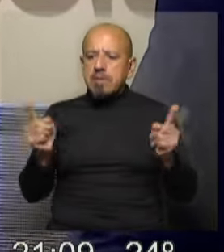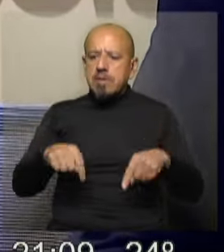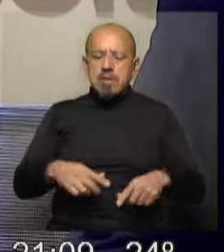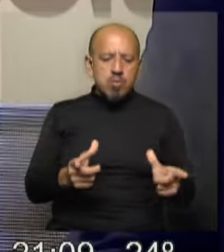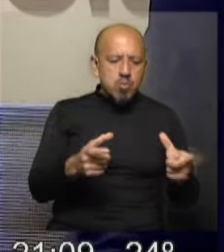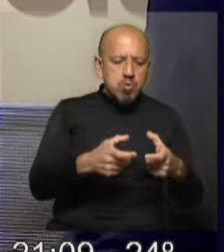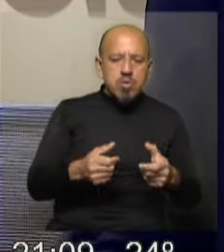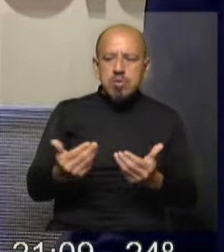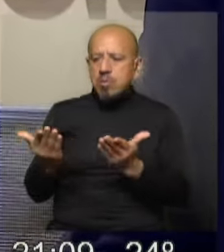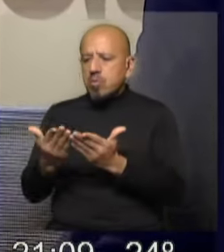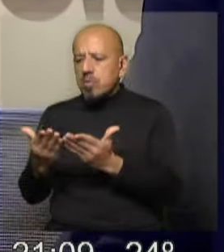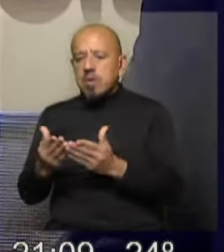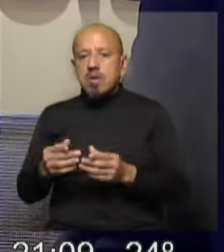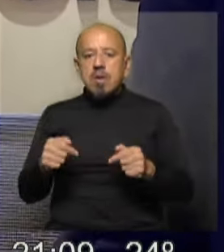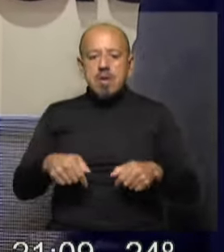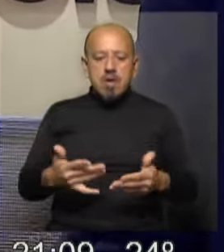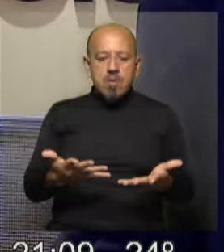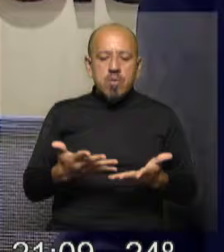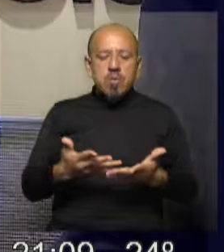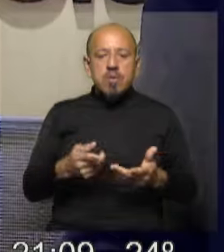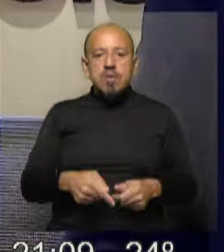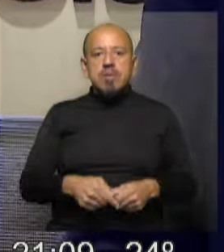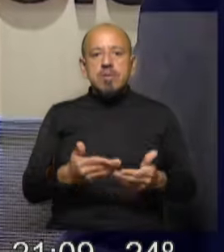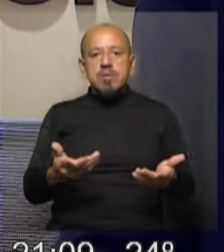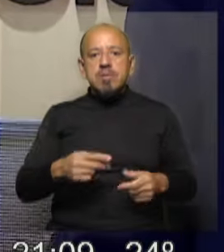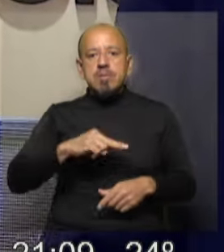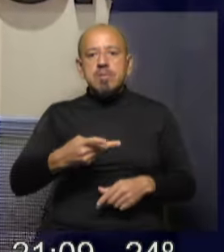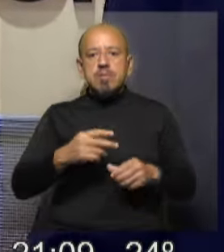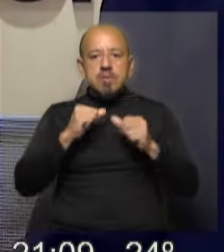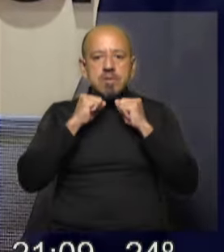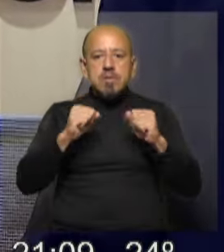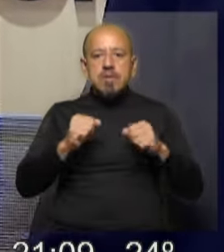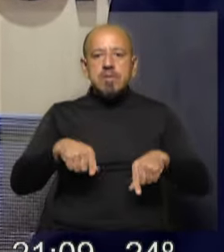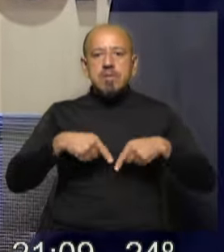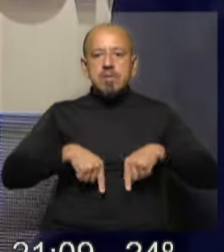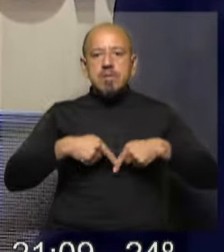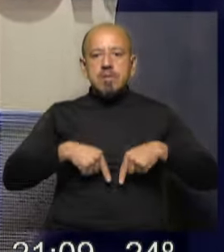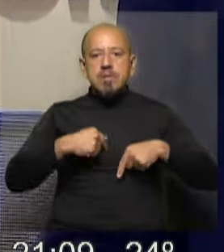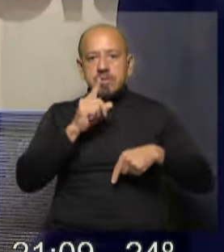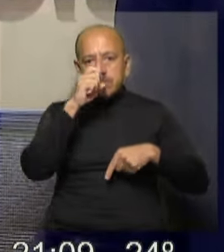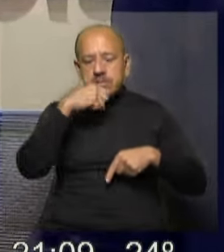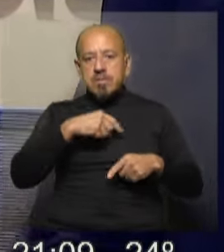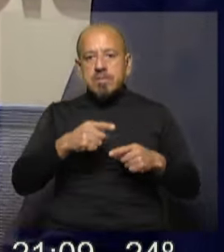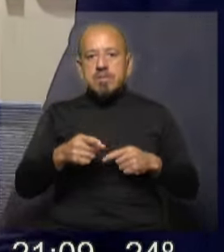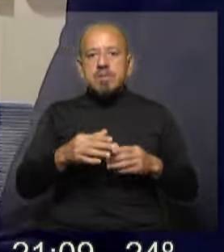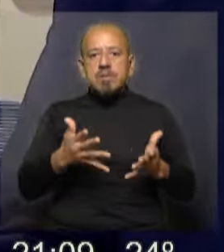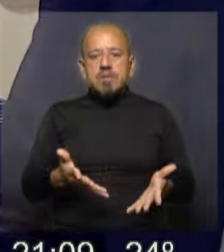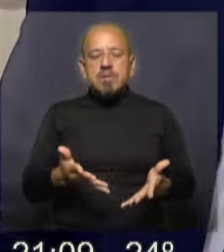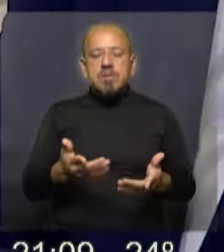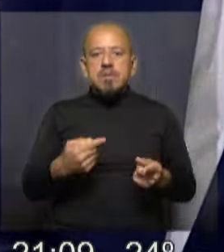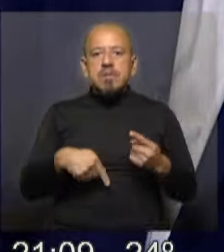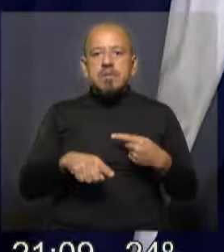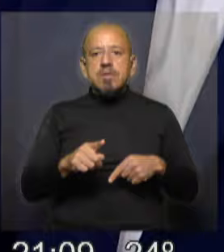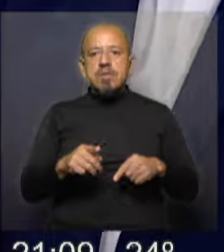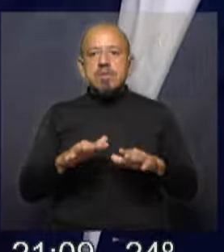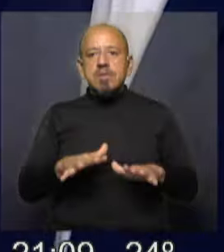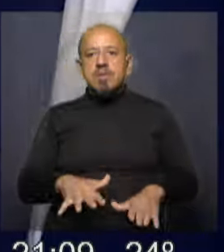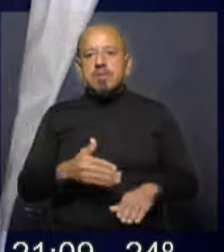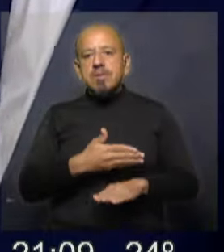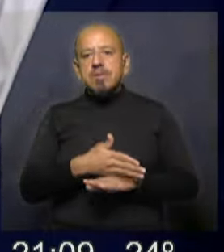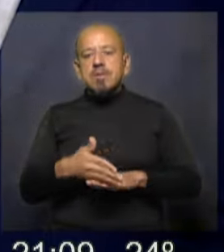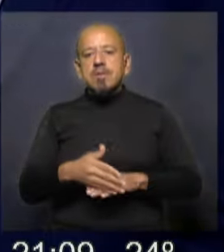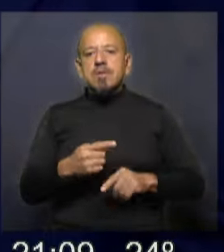reuniones. Y yo me encuentro con el prosecretario de la Intendencia de Montevideo, Daniel González Santos, que muy amablemente se extendió un